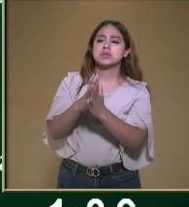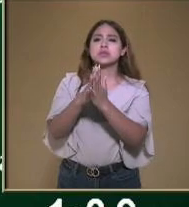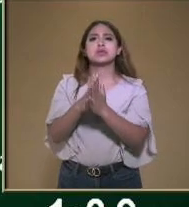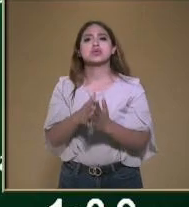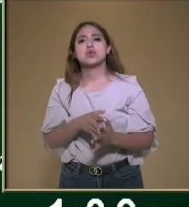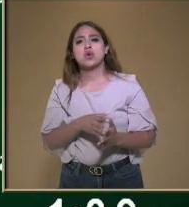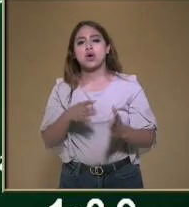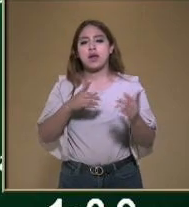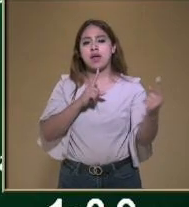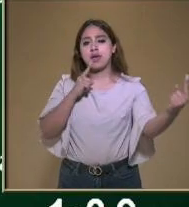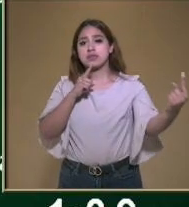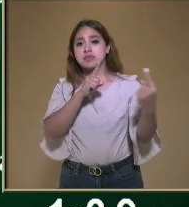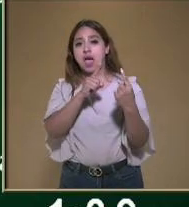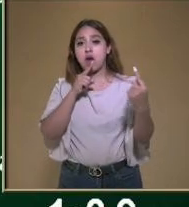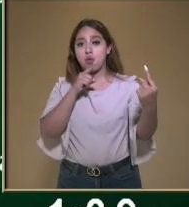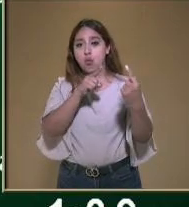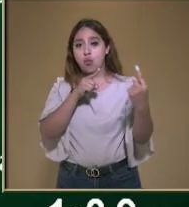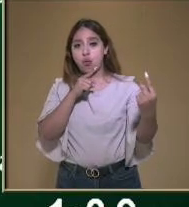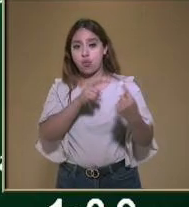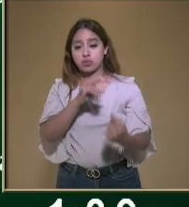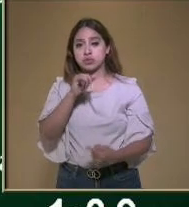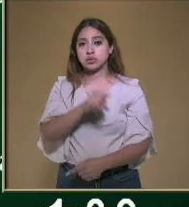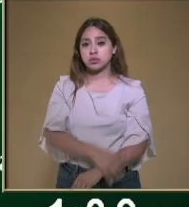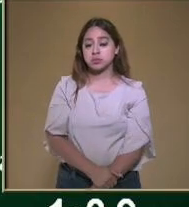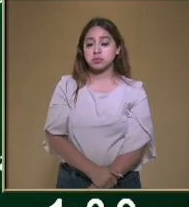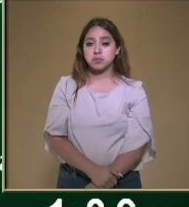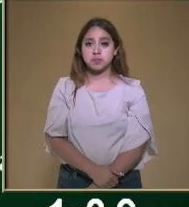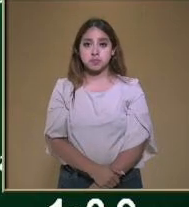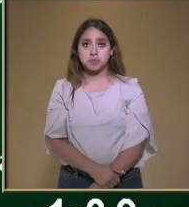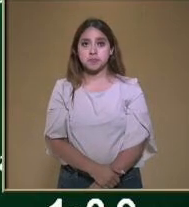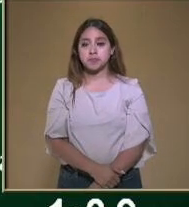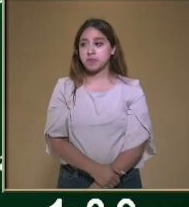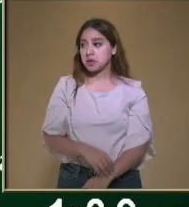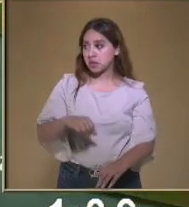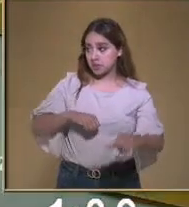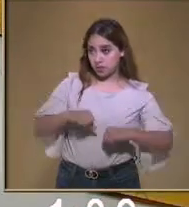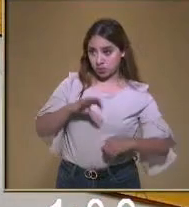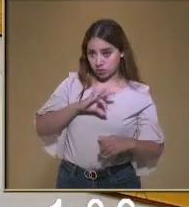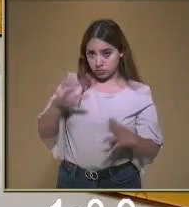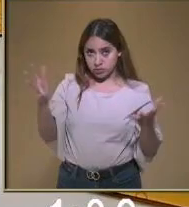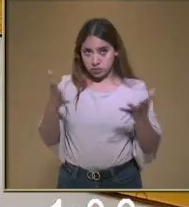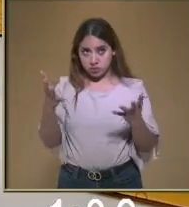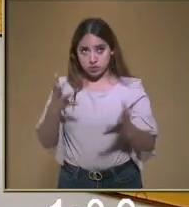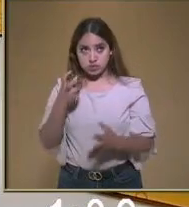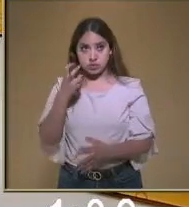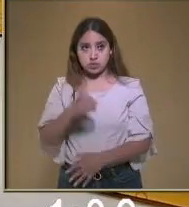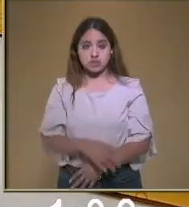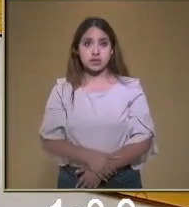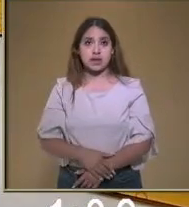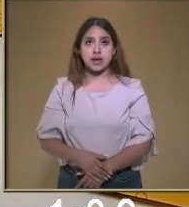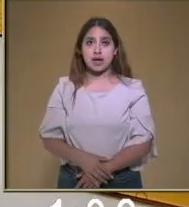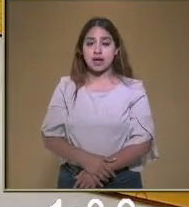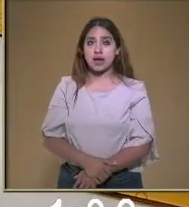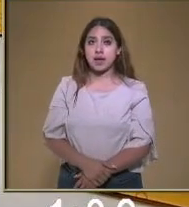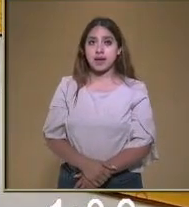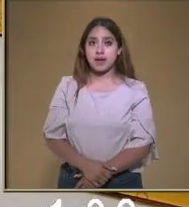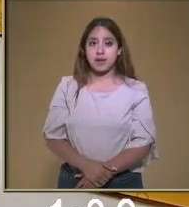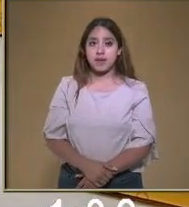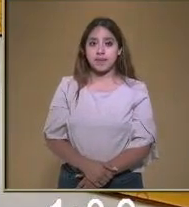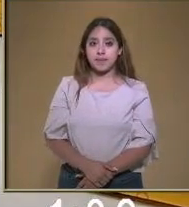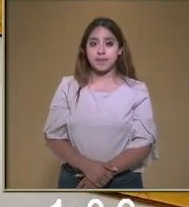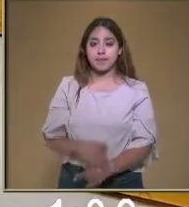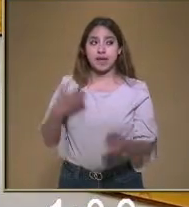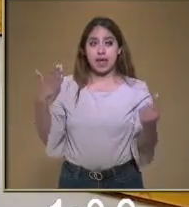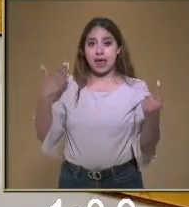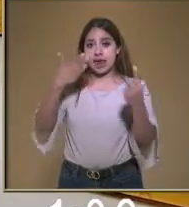profe. Muy bien. ¿Y la actividad, Raúl? ¿Podríamos compartirla? Sí, claro que sí, profe. Dice, los retos. Esta actividad consiste,